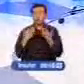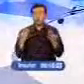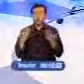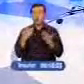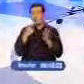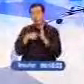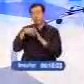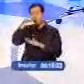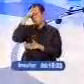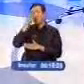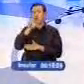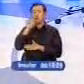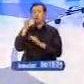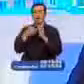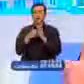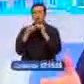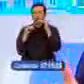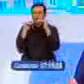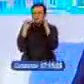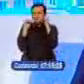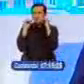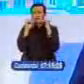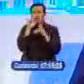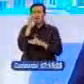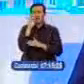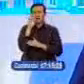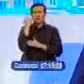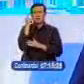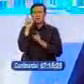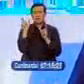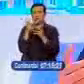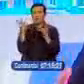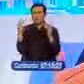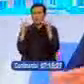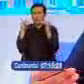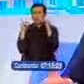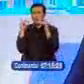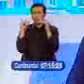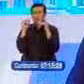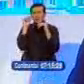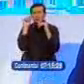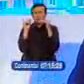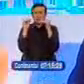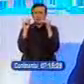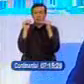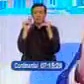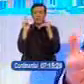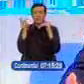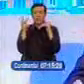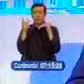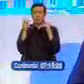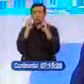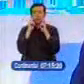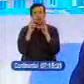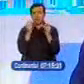caso peruano, menos de 30.000 votos en un universo de más de 18 millones de electores, y tenemos justamente la que quedó en segundo puesto